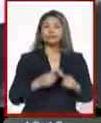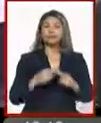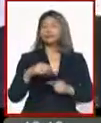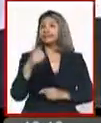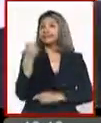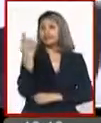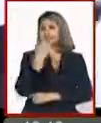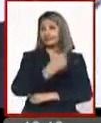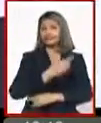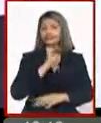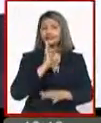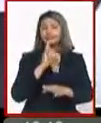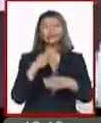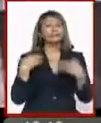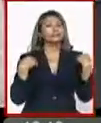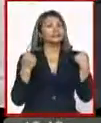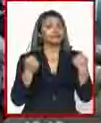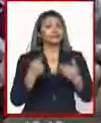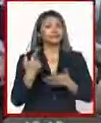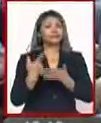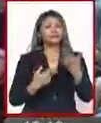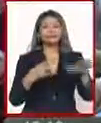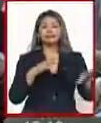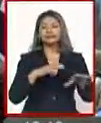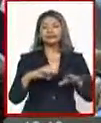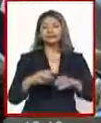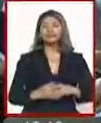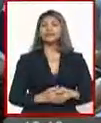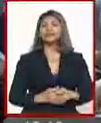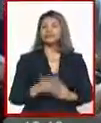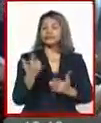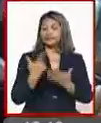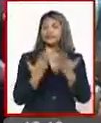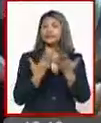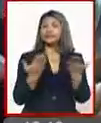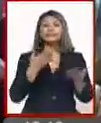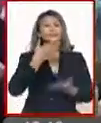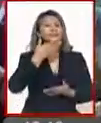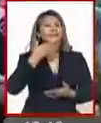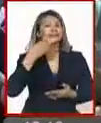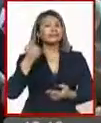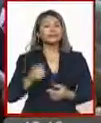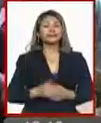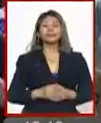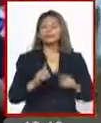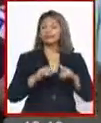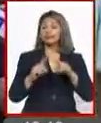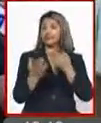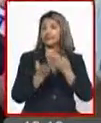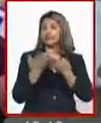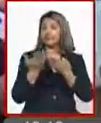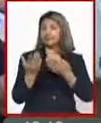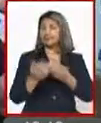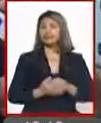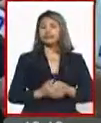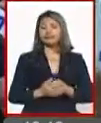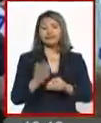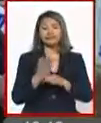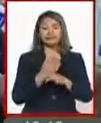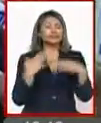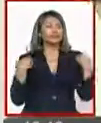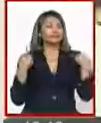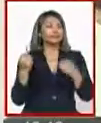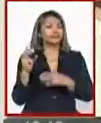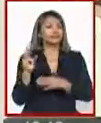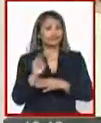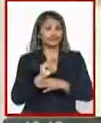día hablaremos de la salud, de lo que estamos haciendo, de qué cosas se pueden mejorar y simplemente desearle una pronta recuperación al